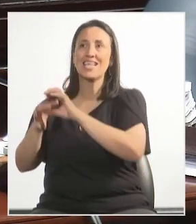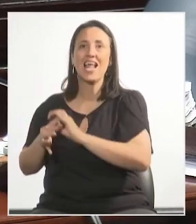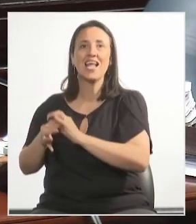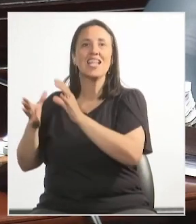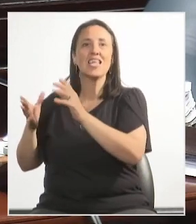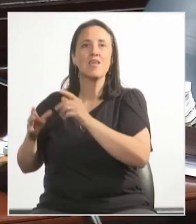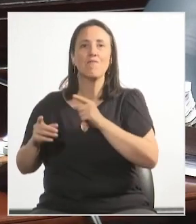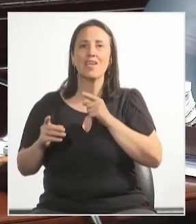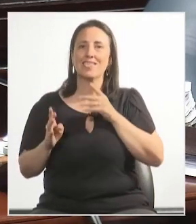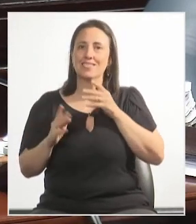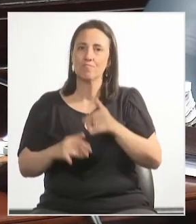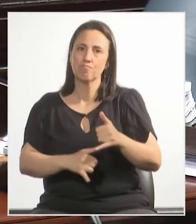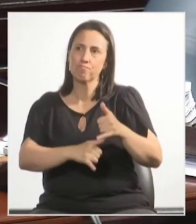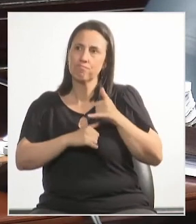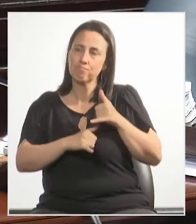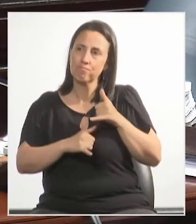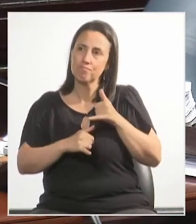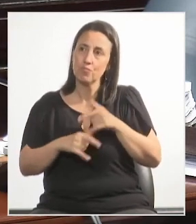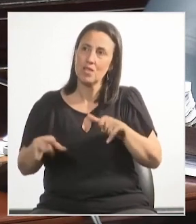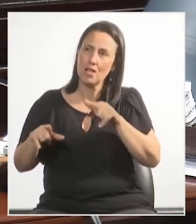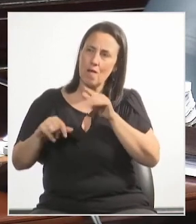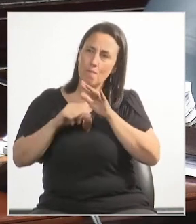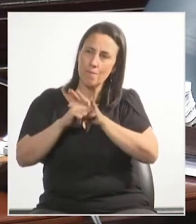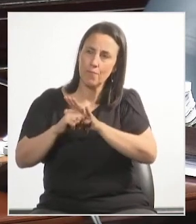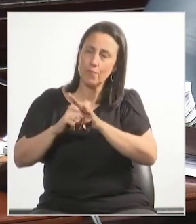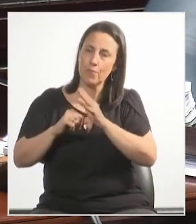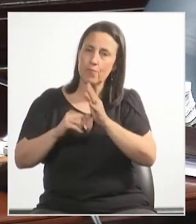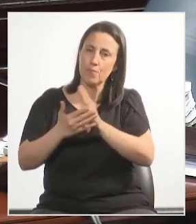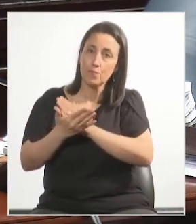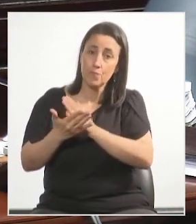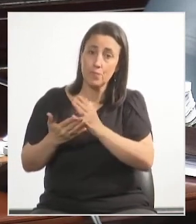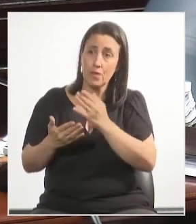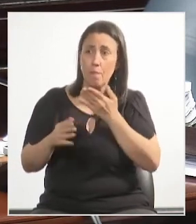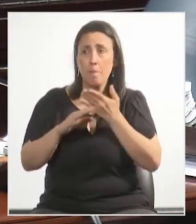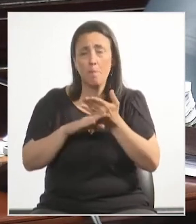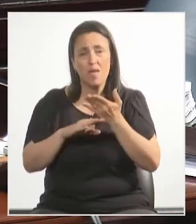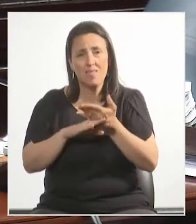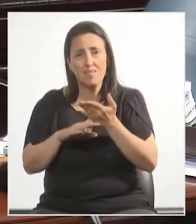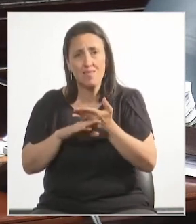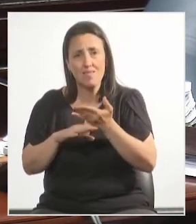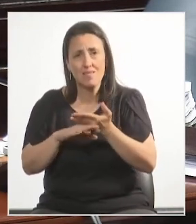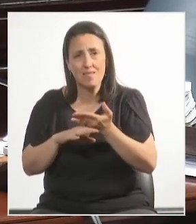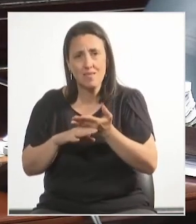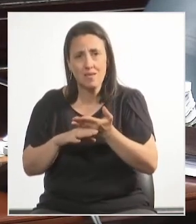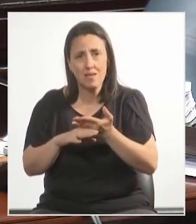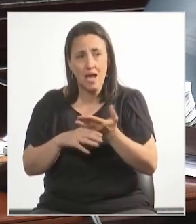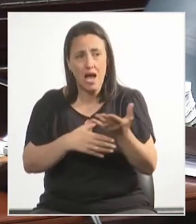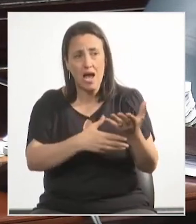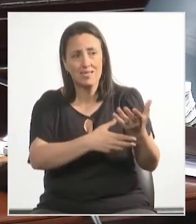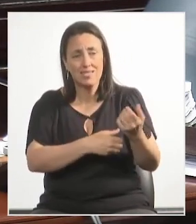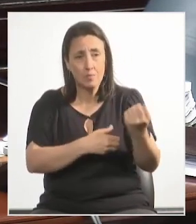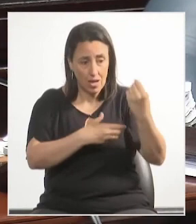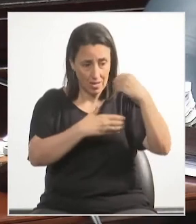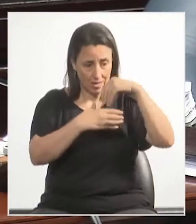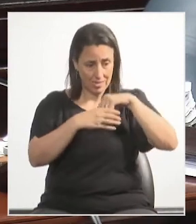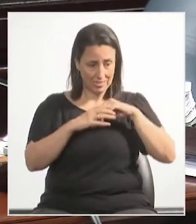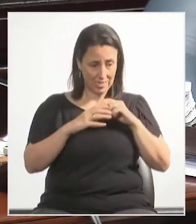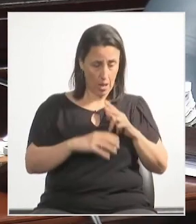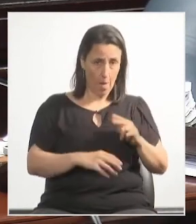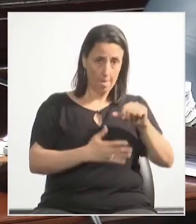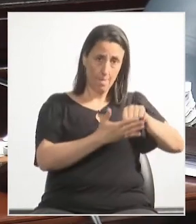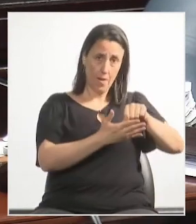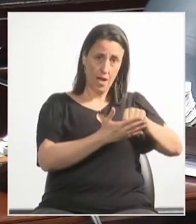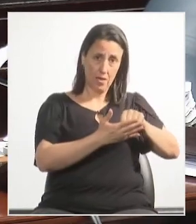armas contra una barbarie resucitada y organizada, necesitaban pedidos para dar asilo a la primera